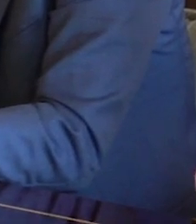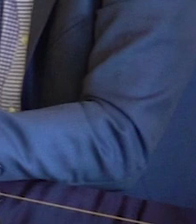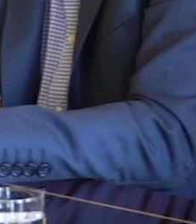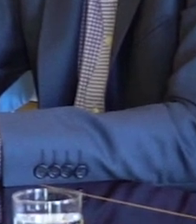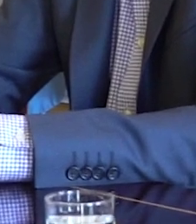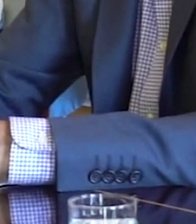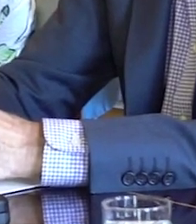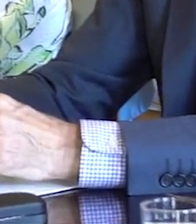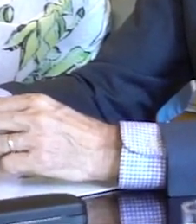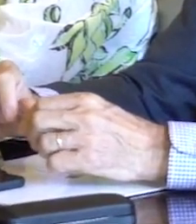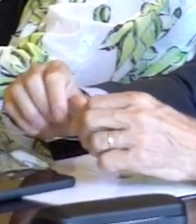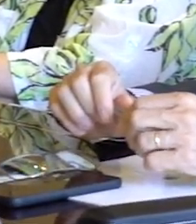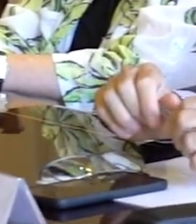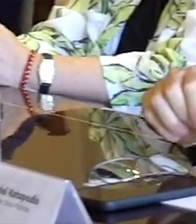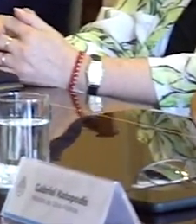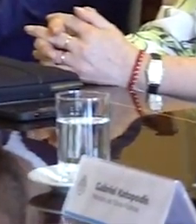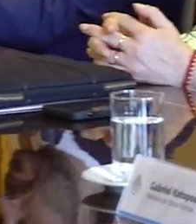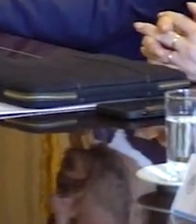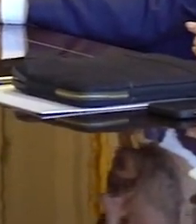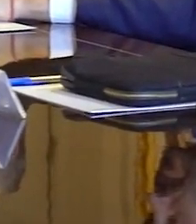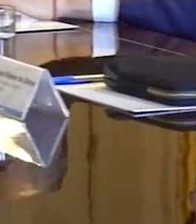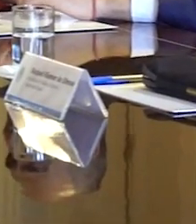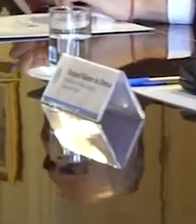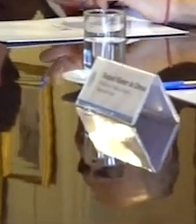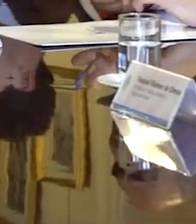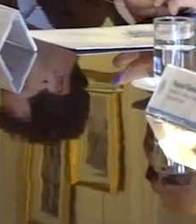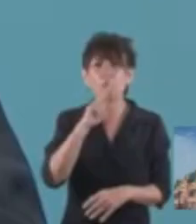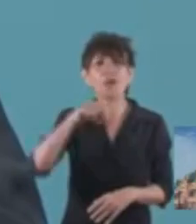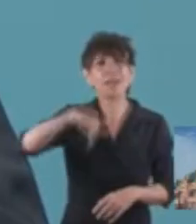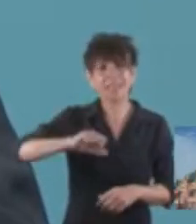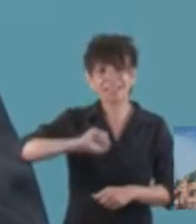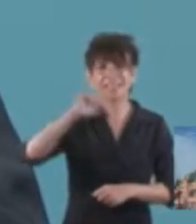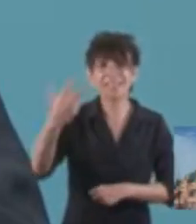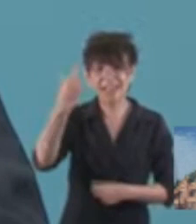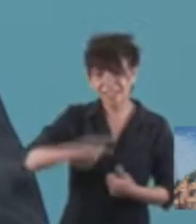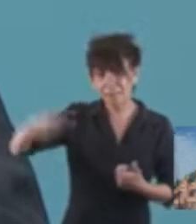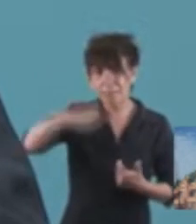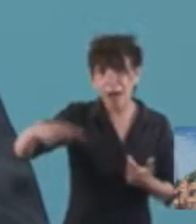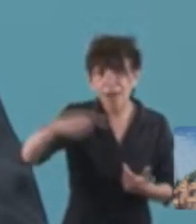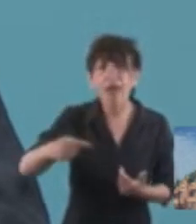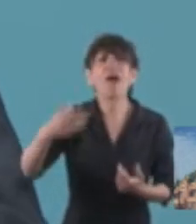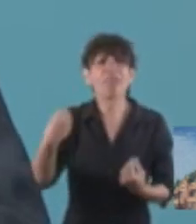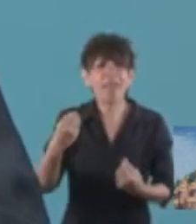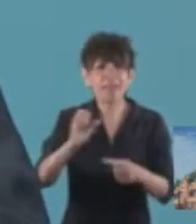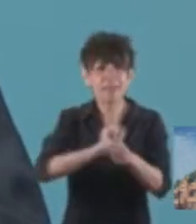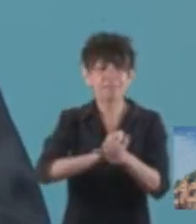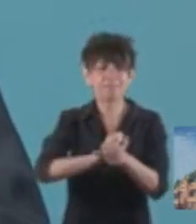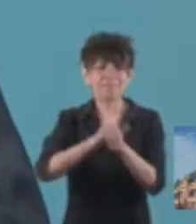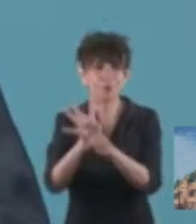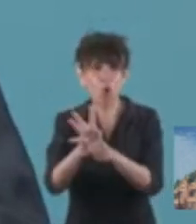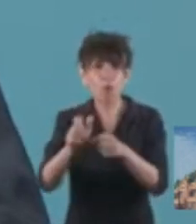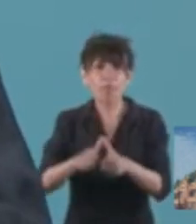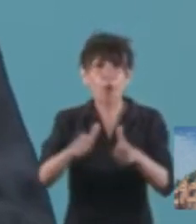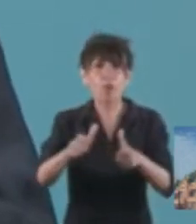paulatina ir disminuyendo de A poco la inflación Esta es la tercera semana consecutiva que hay un aumento del número absoluto de